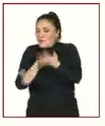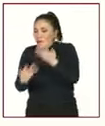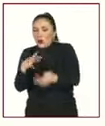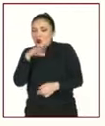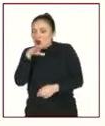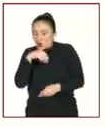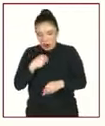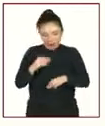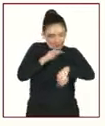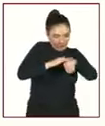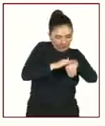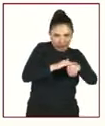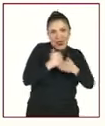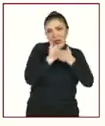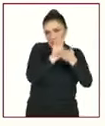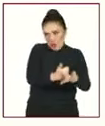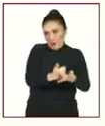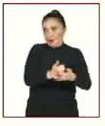más.